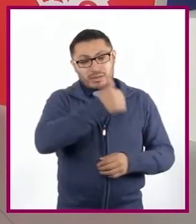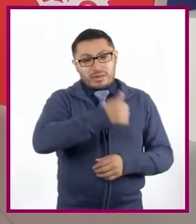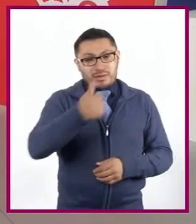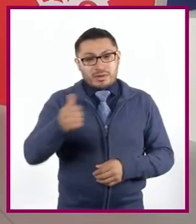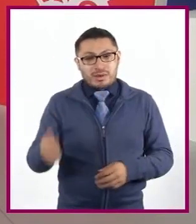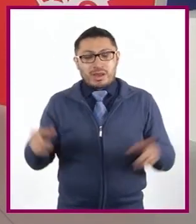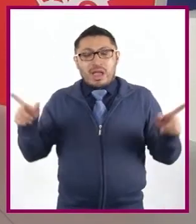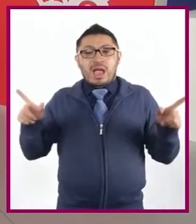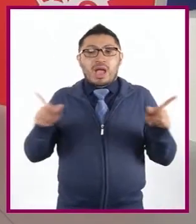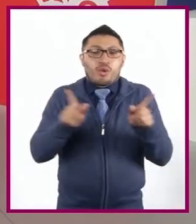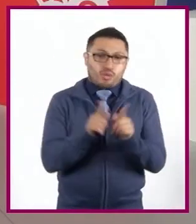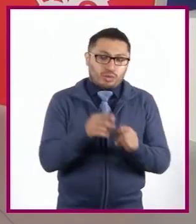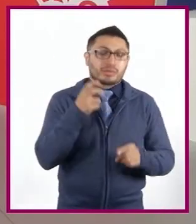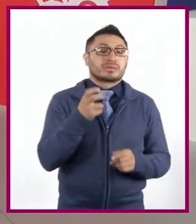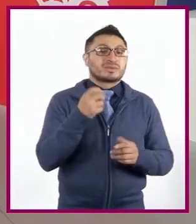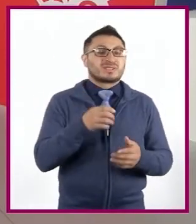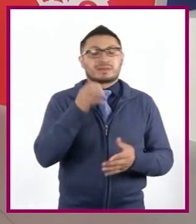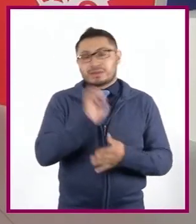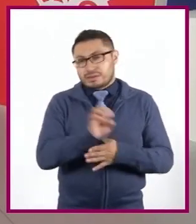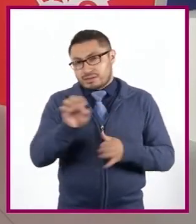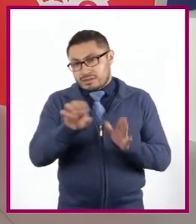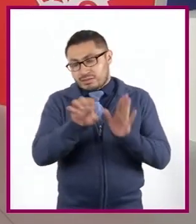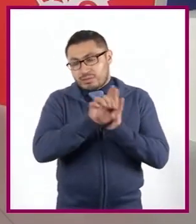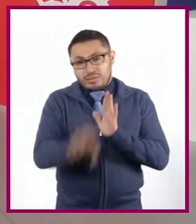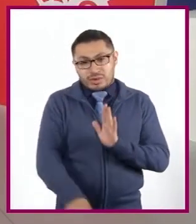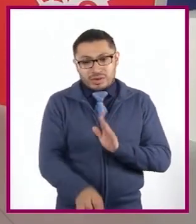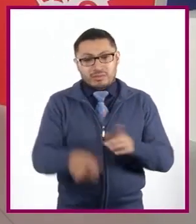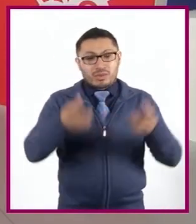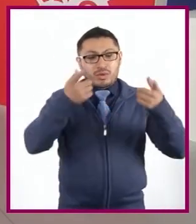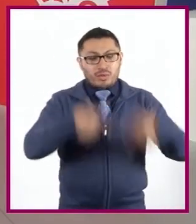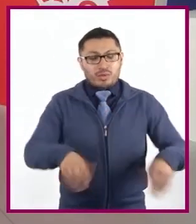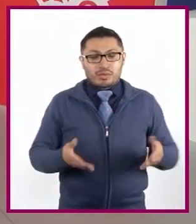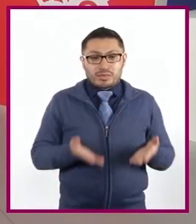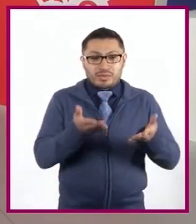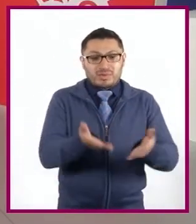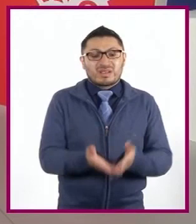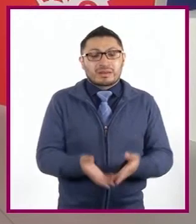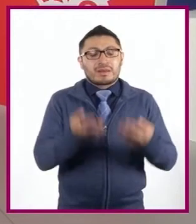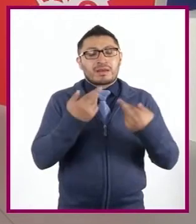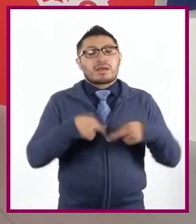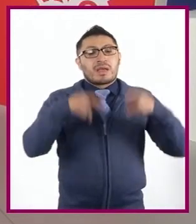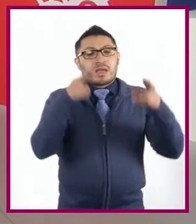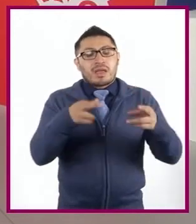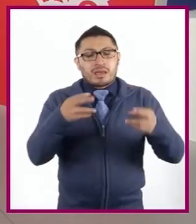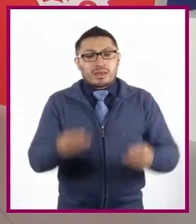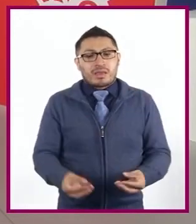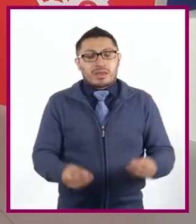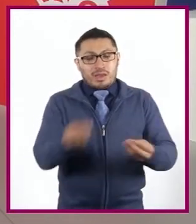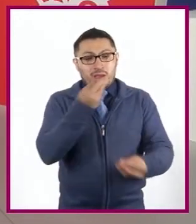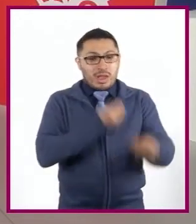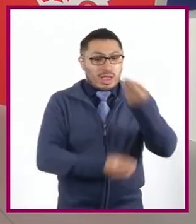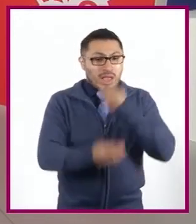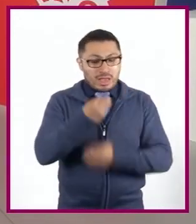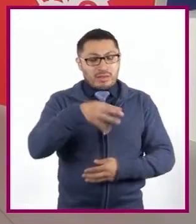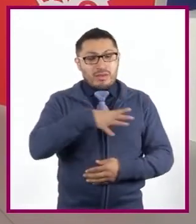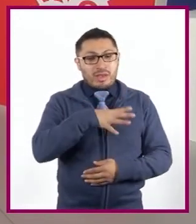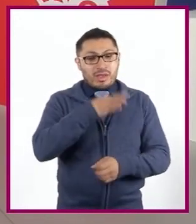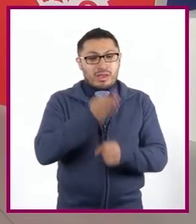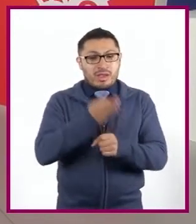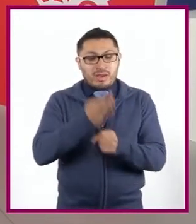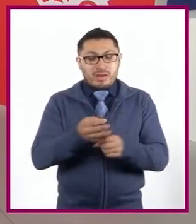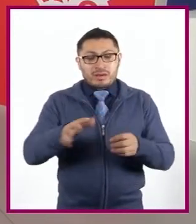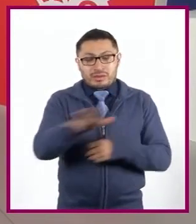individuo se reduce. Por ejemplo, este pastel representa la cantidad de alimento que existe en